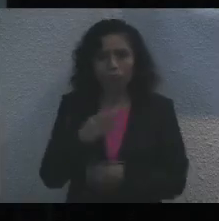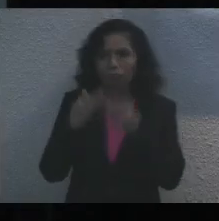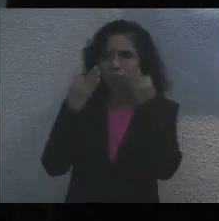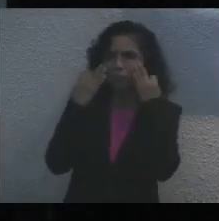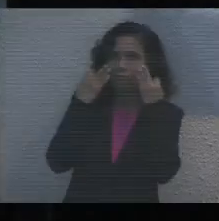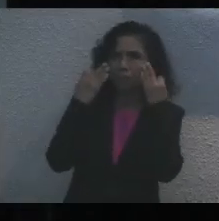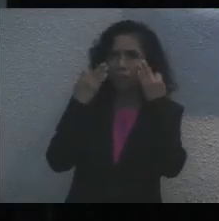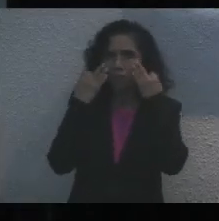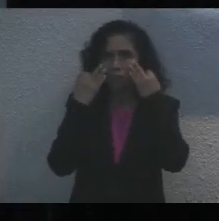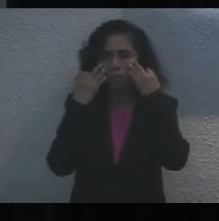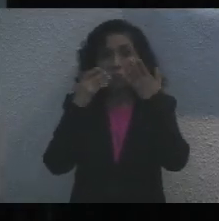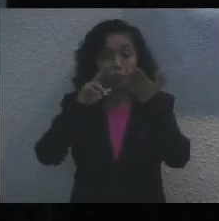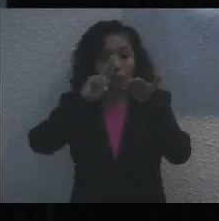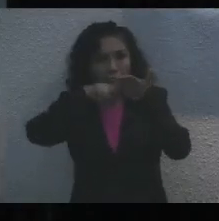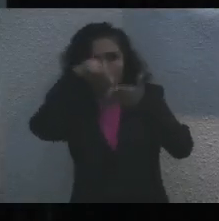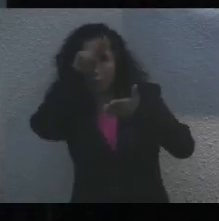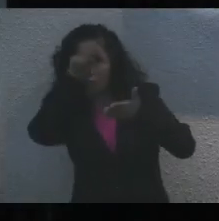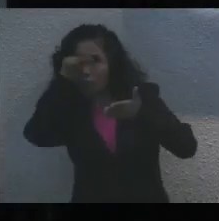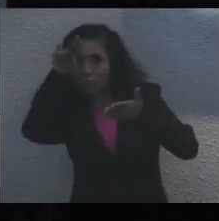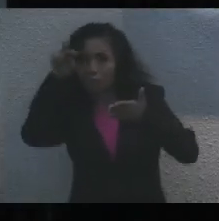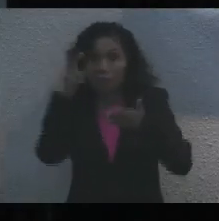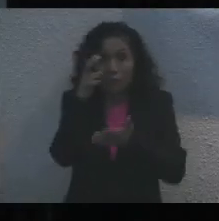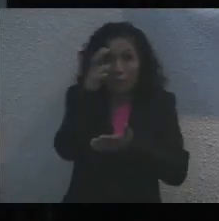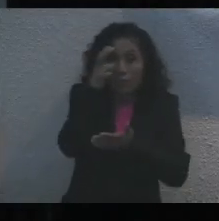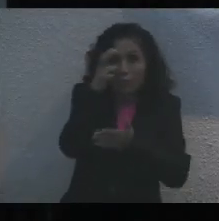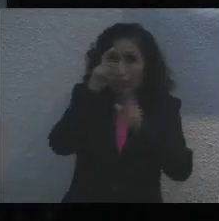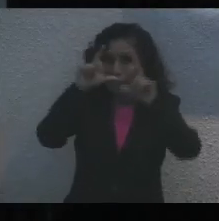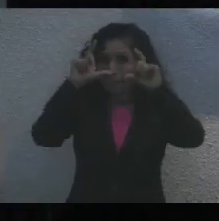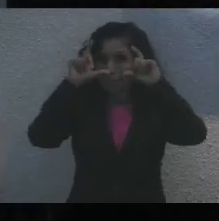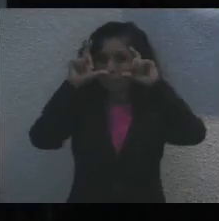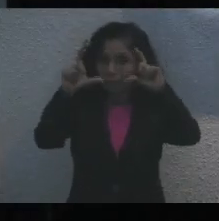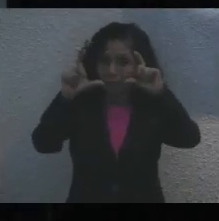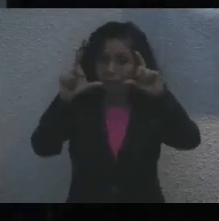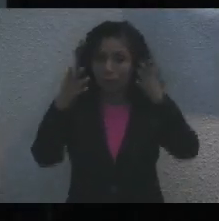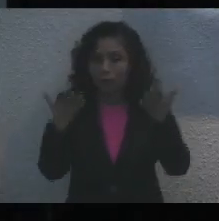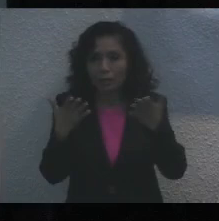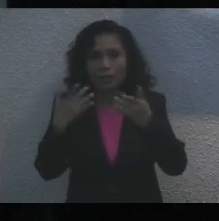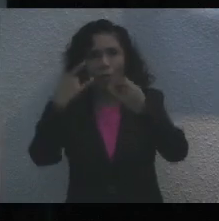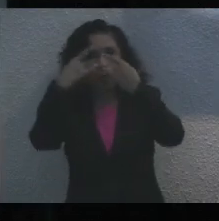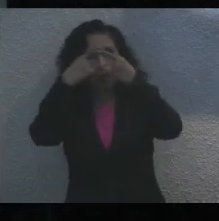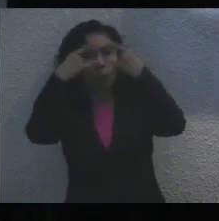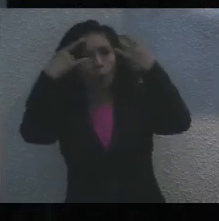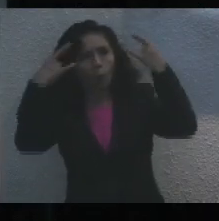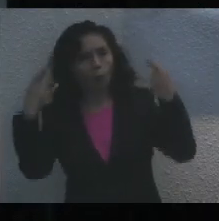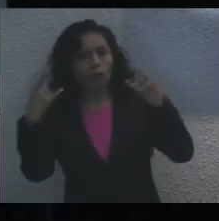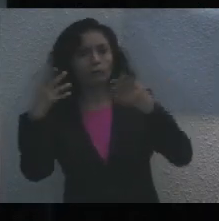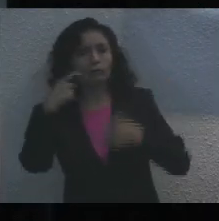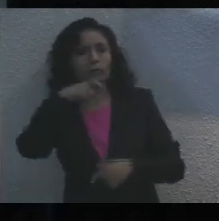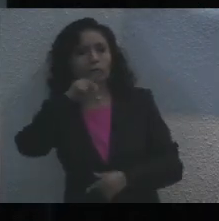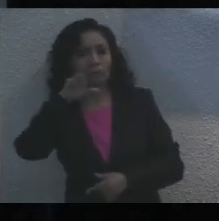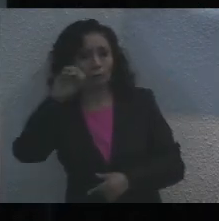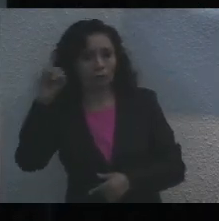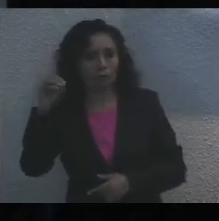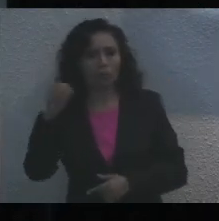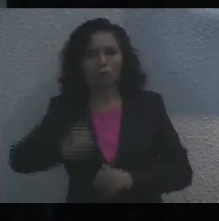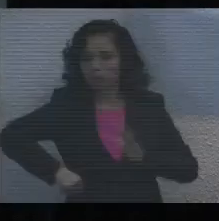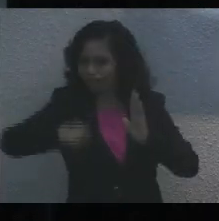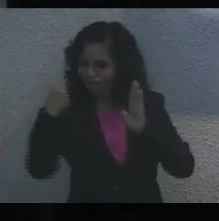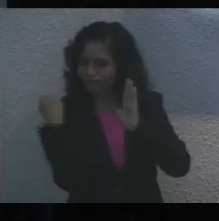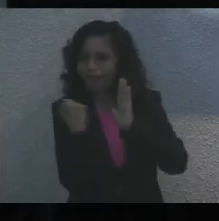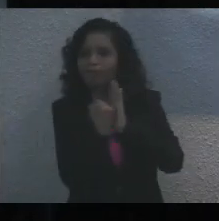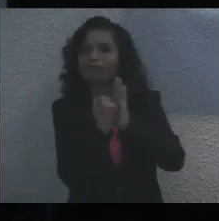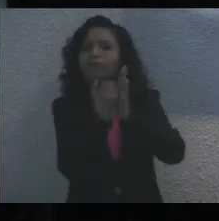develación, porque este mural, esta placa, quedarán en la historia de Quintana Roo como símbolo vivo de